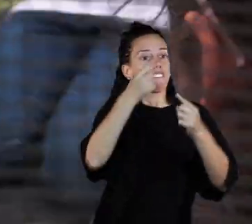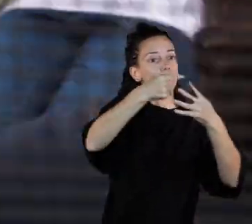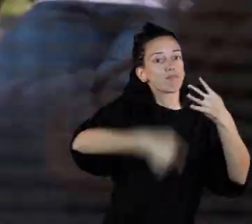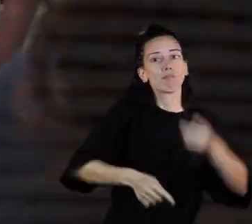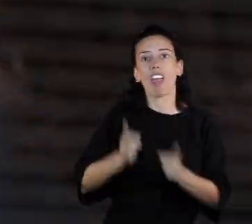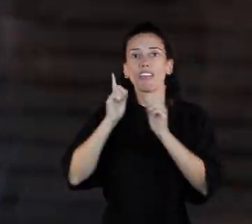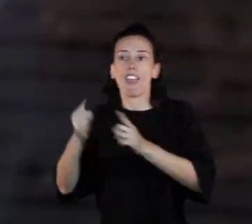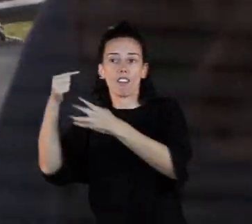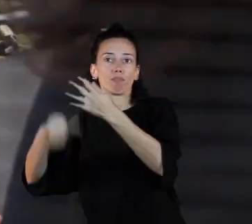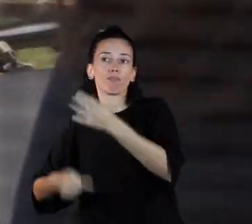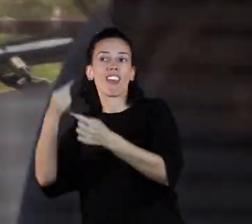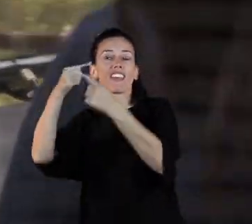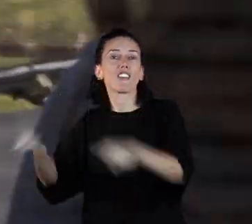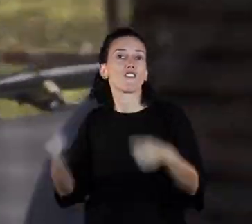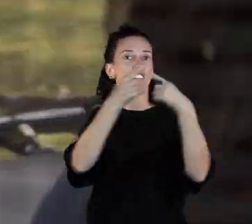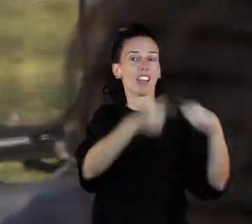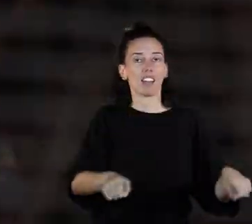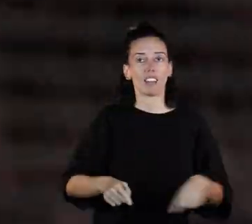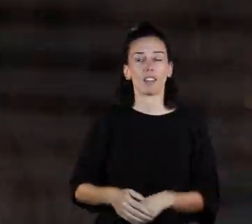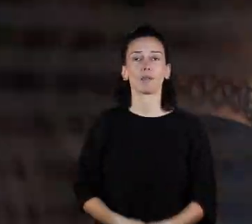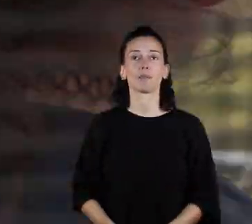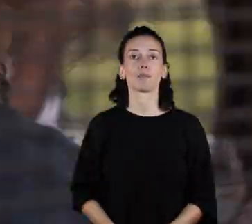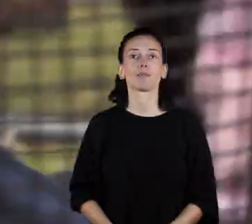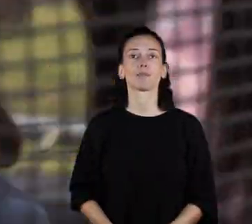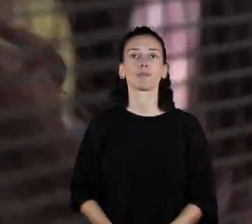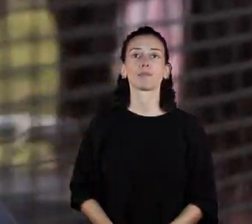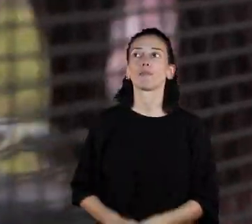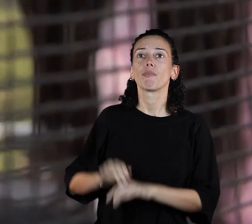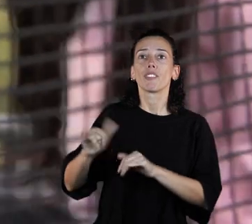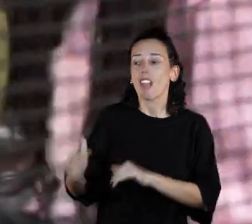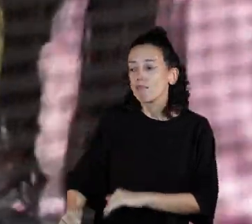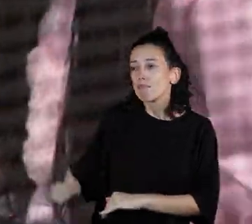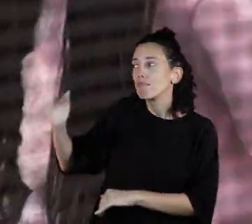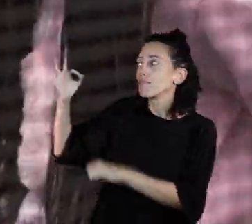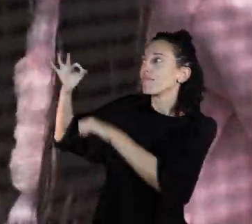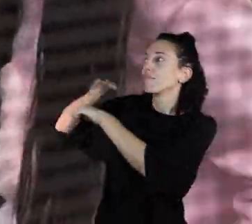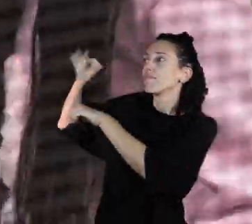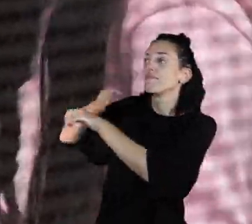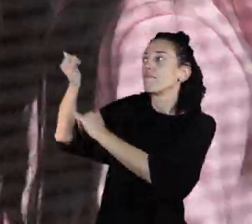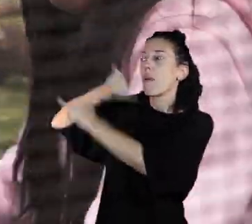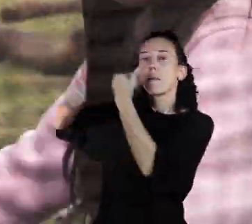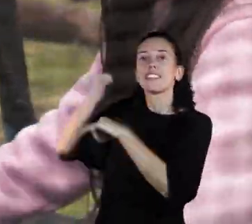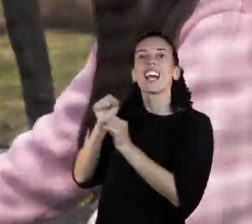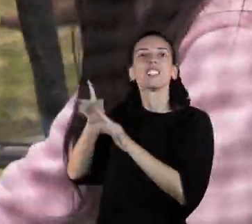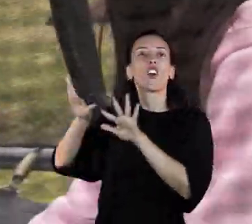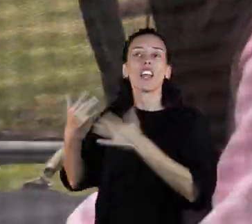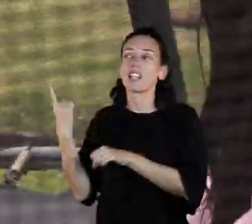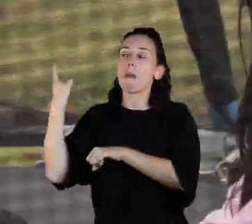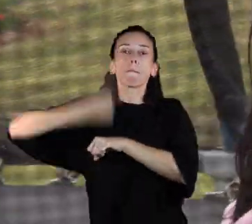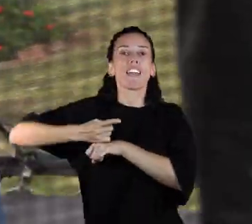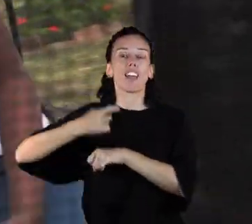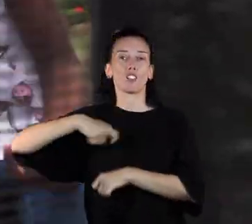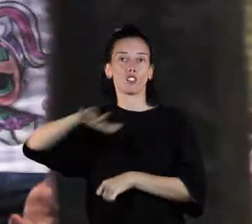de cada uno de nosotros. Estos mensajes que venimos recibiendo son los llamados mandatos